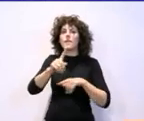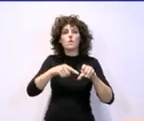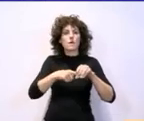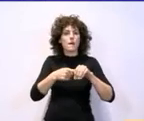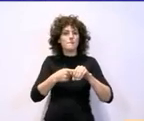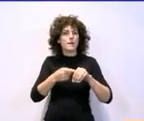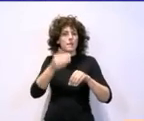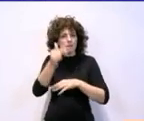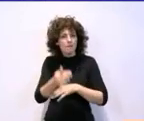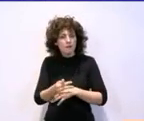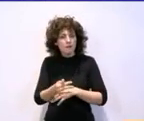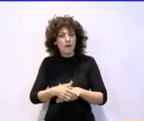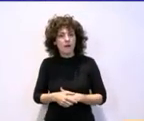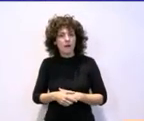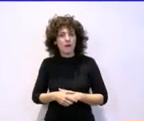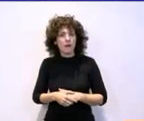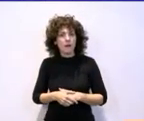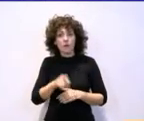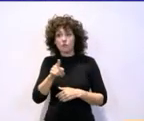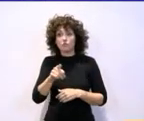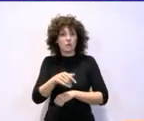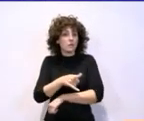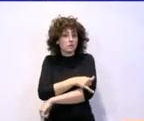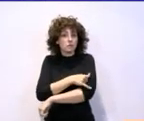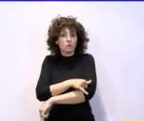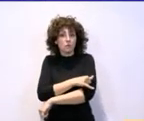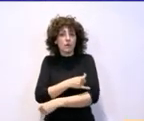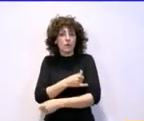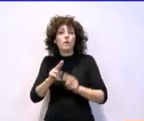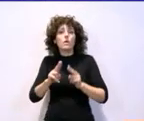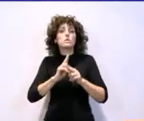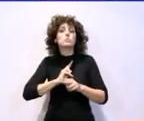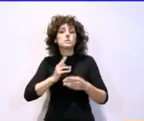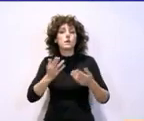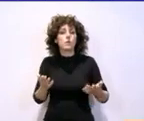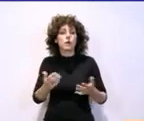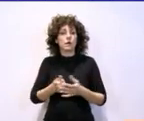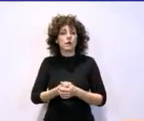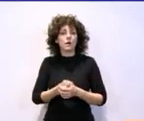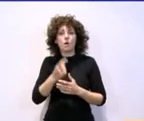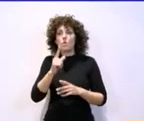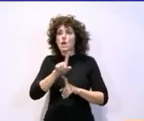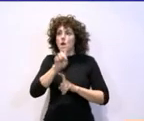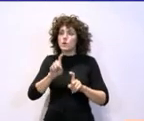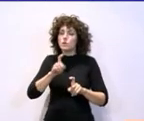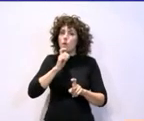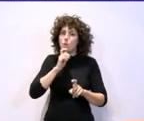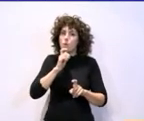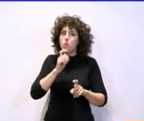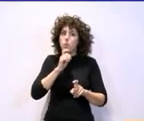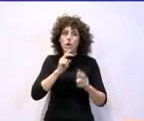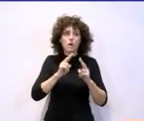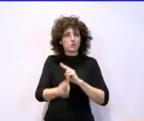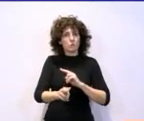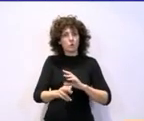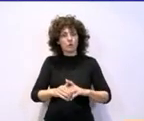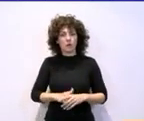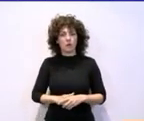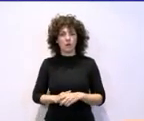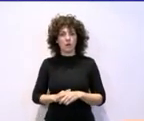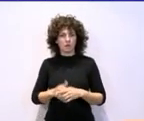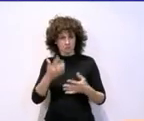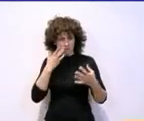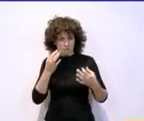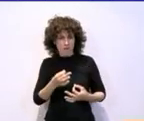permanente? Y ustedes, Gobierno de La Rioja, ¿qué contestan? Es una pregunta muy difícil de responder. ¿De